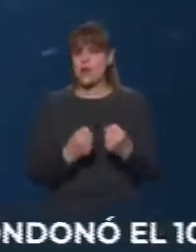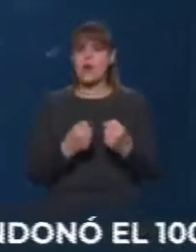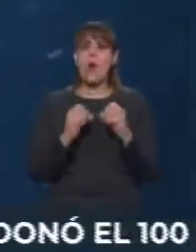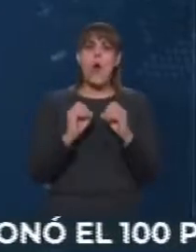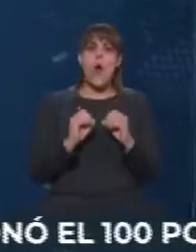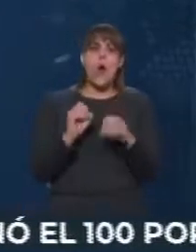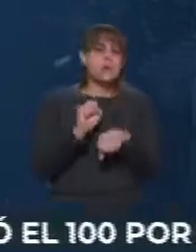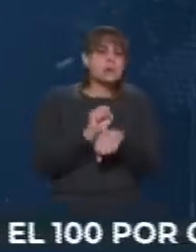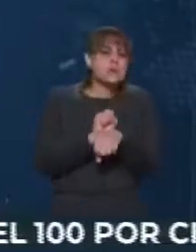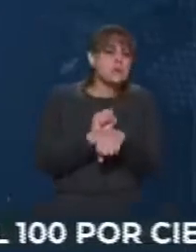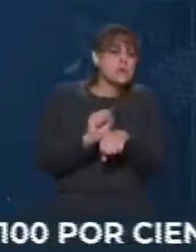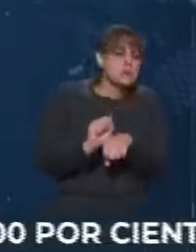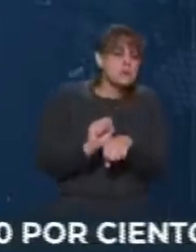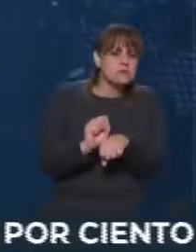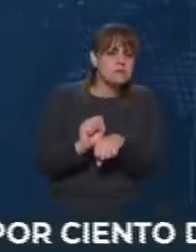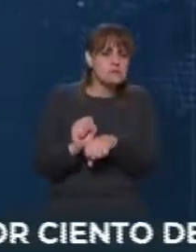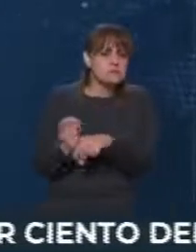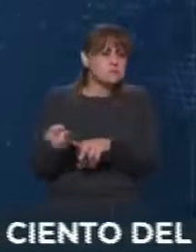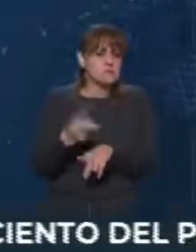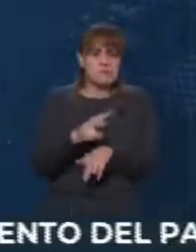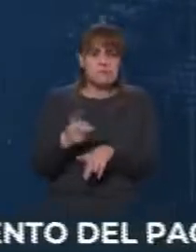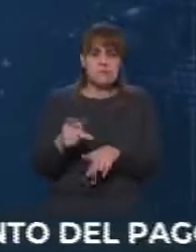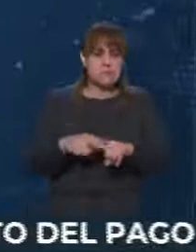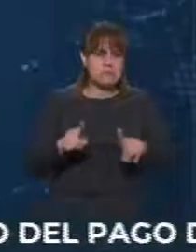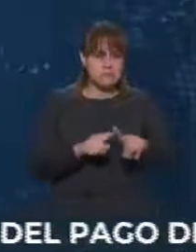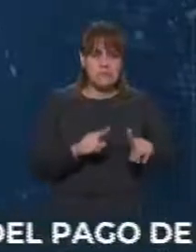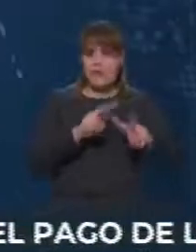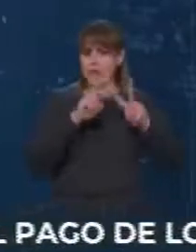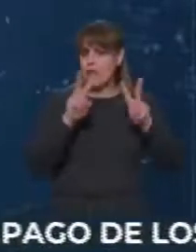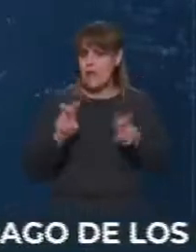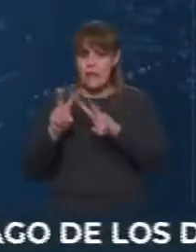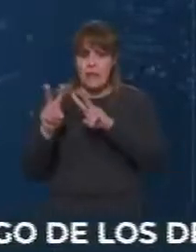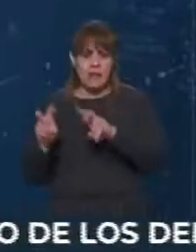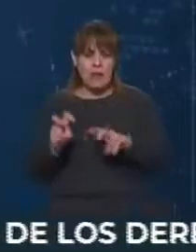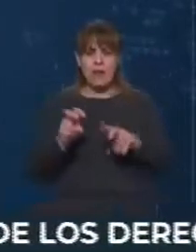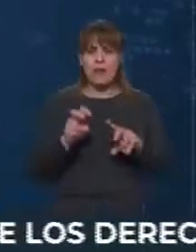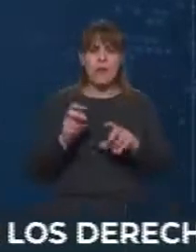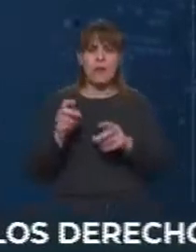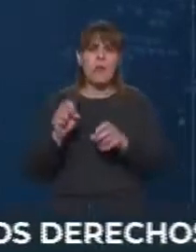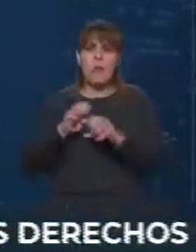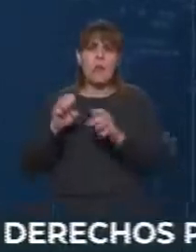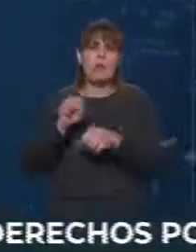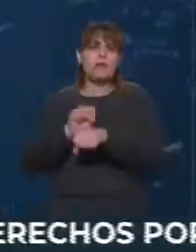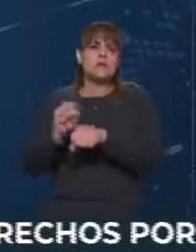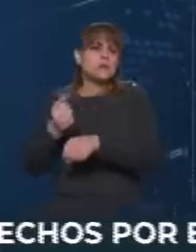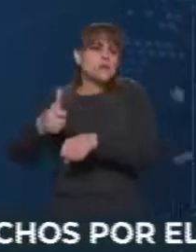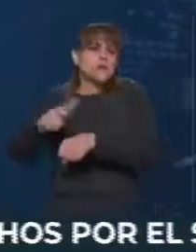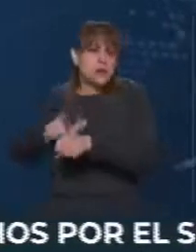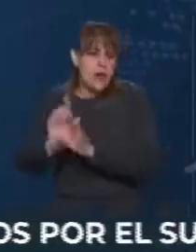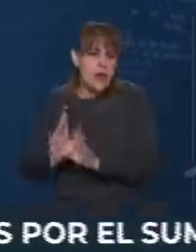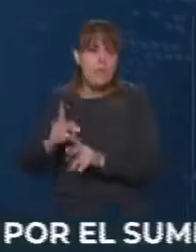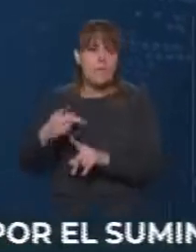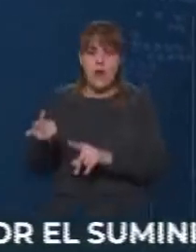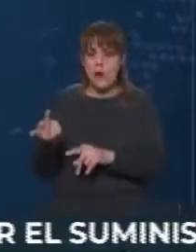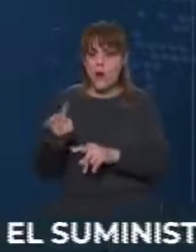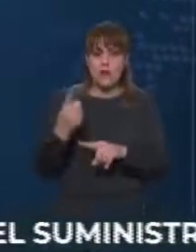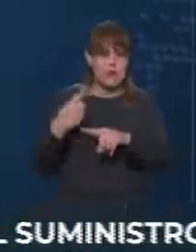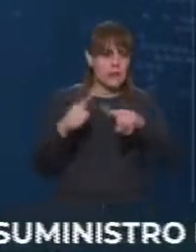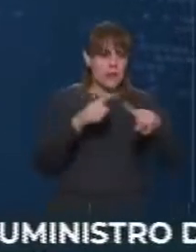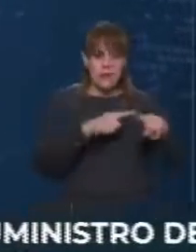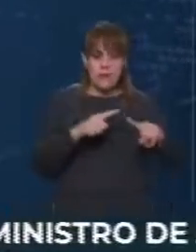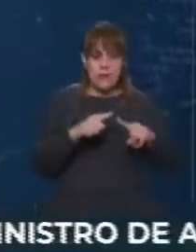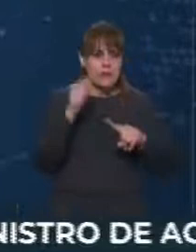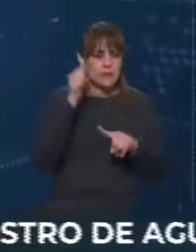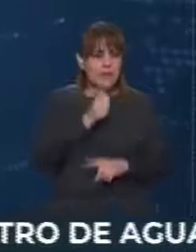tan escandalosos, que son de temas más sociales, pero en cualquiera de esta situación vemos